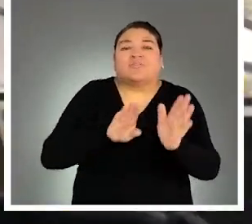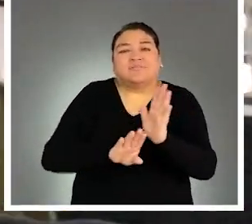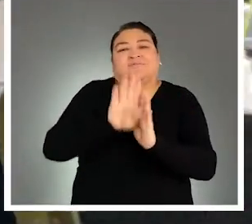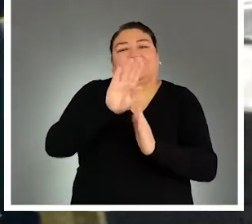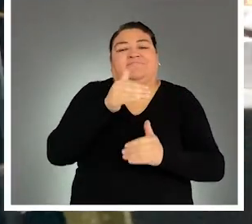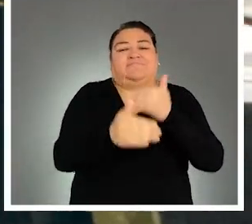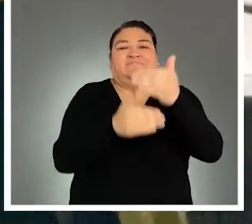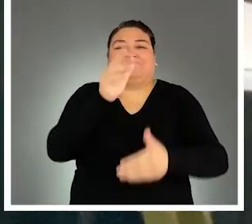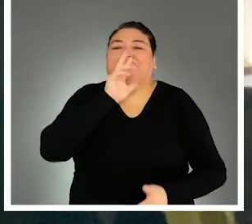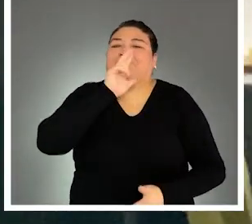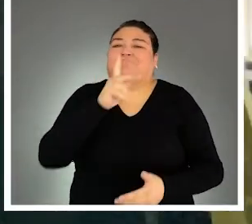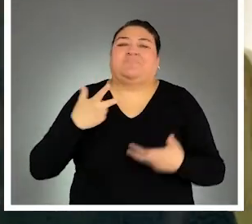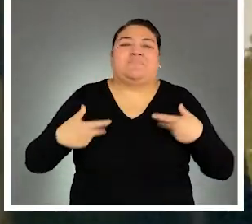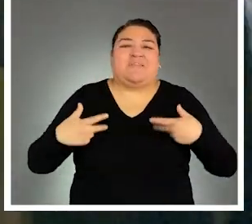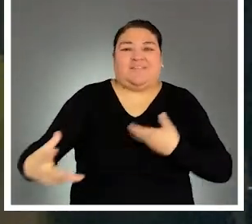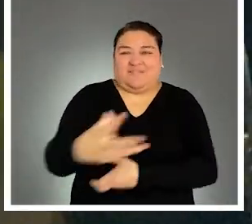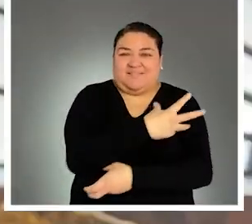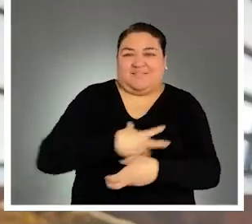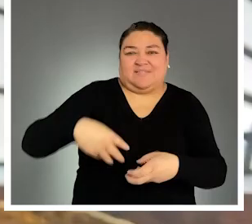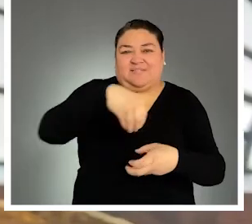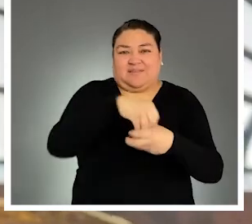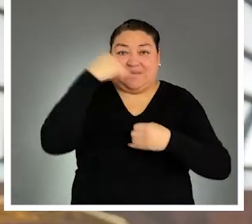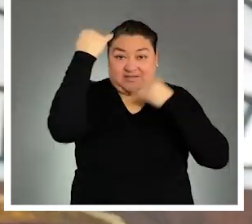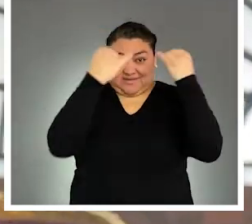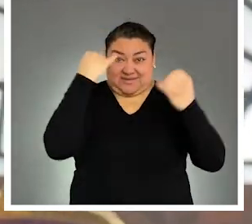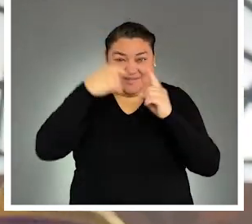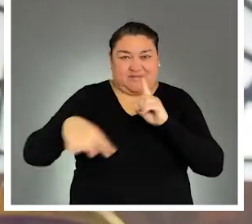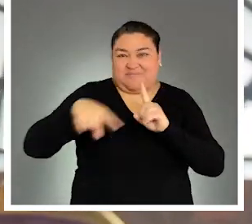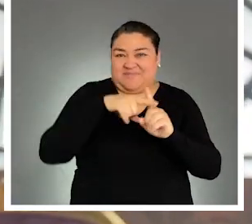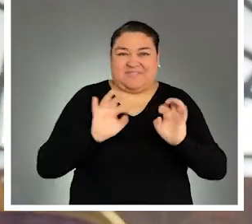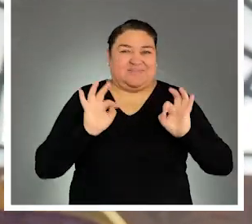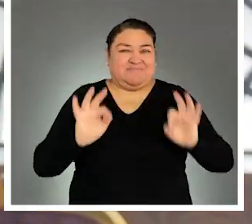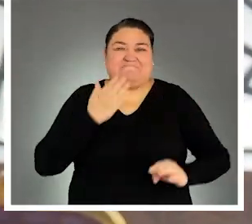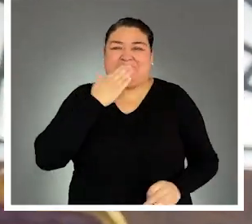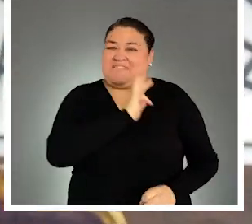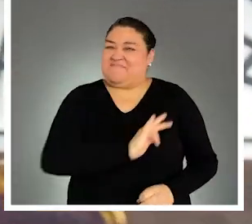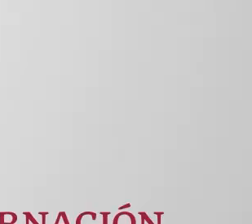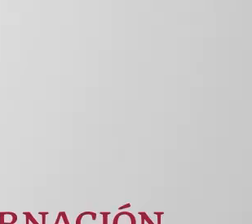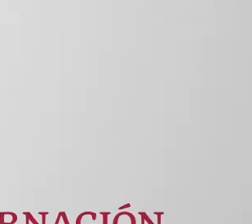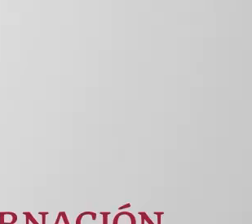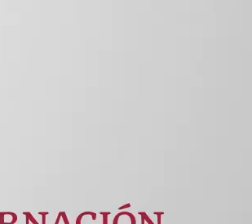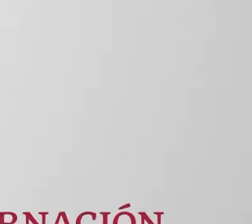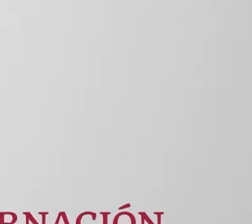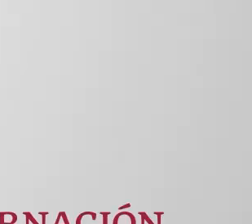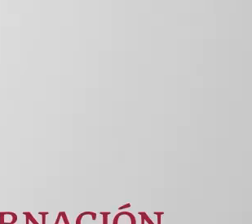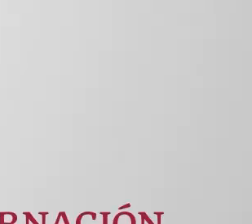como sociedad para una sociedad más inclusiva, libre de prejuicios y que vivamos más felices.